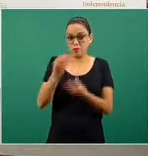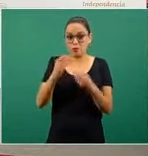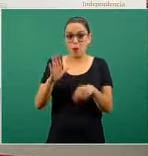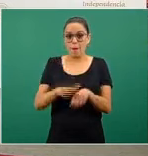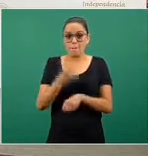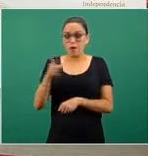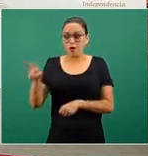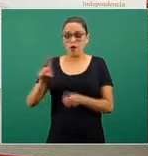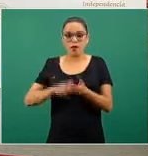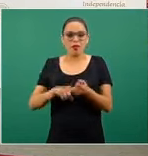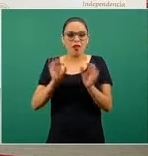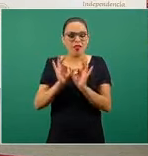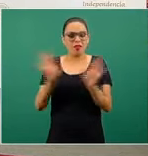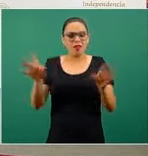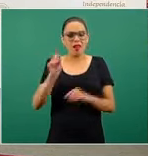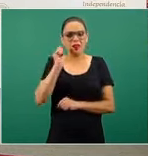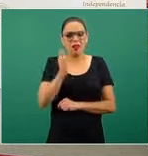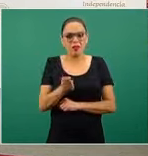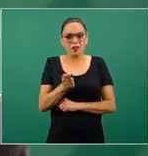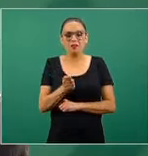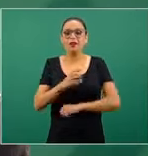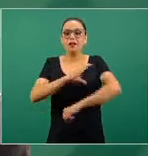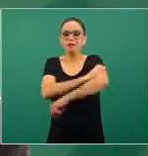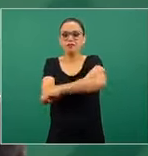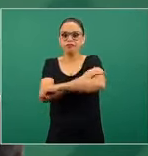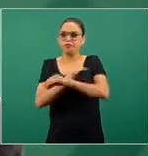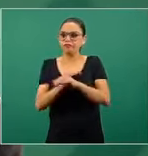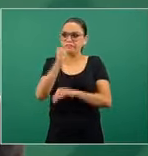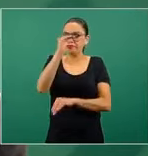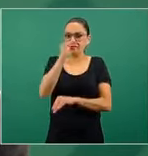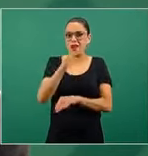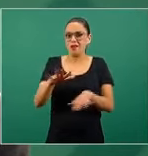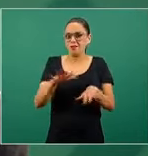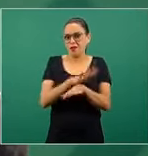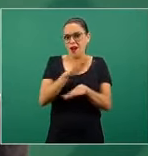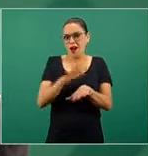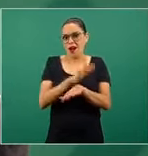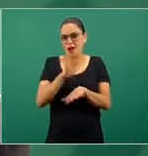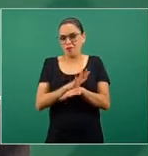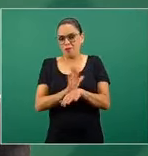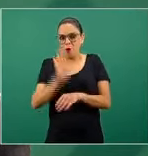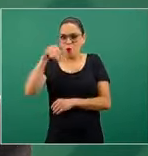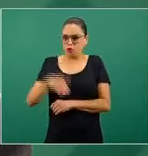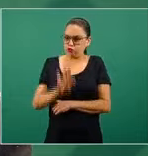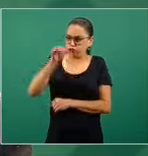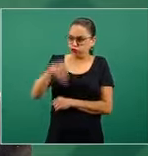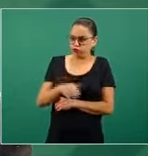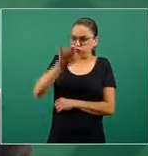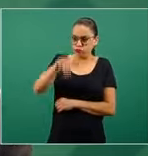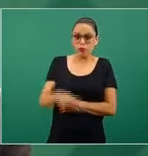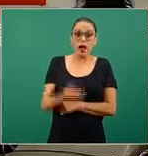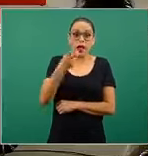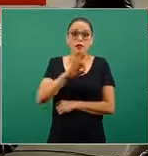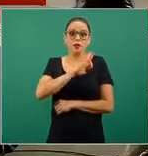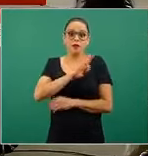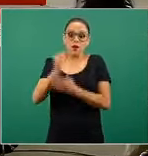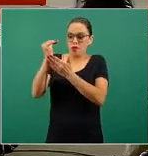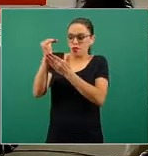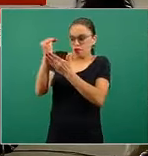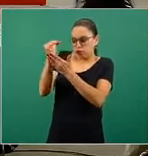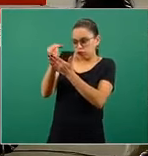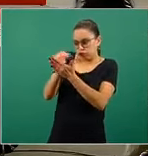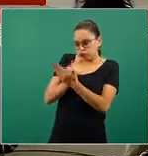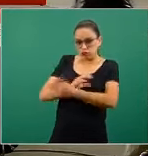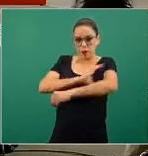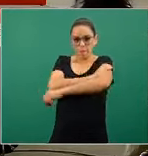susceptibles a los cambios de la presión arterial, y esta puede estar disminuida si no se está en un buen